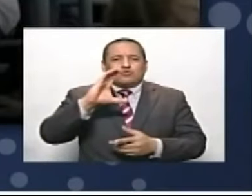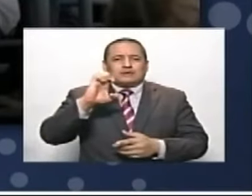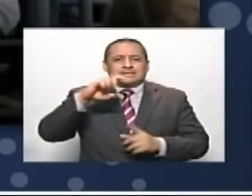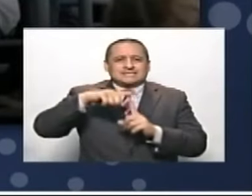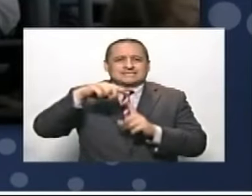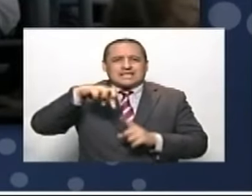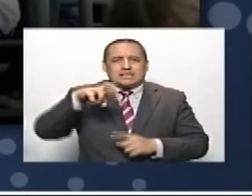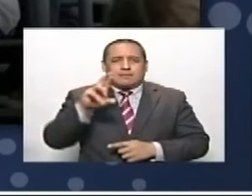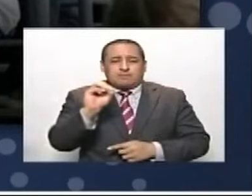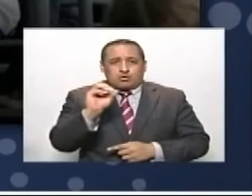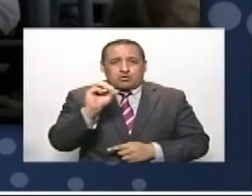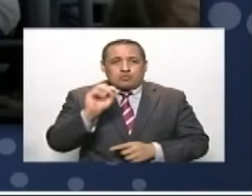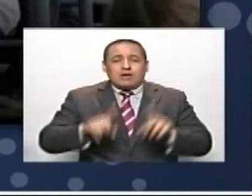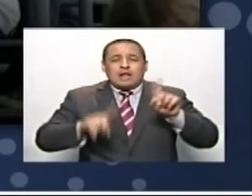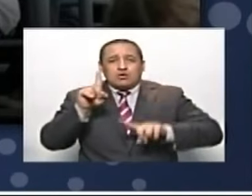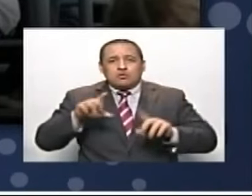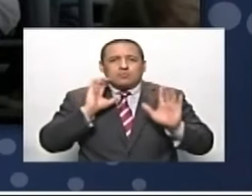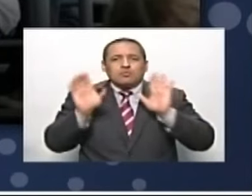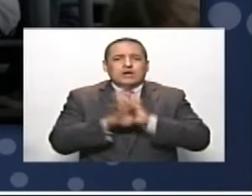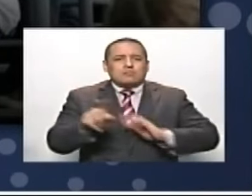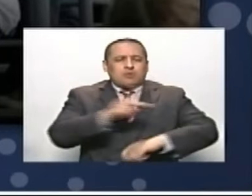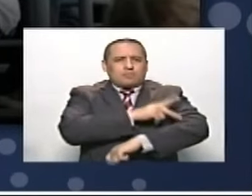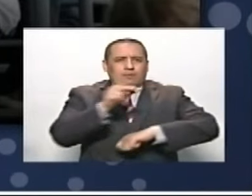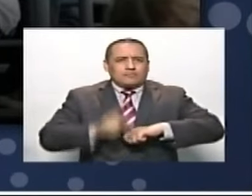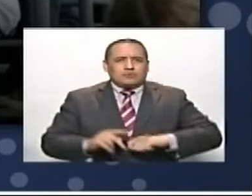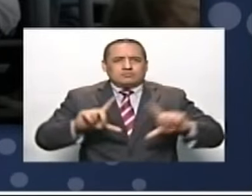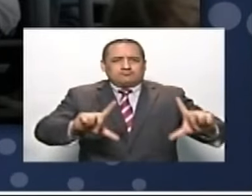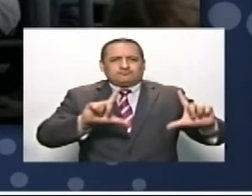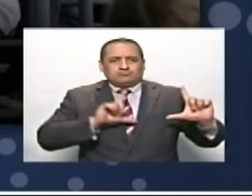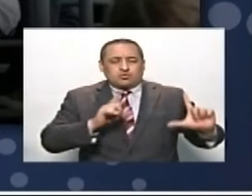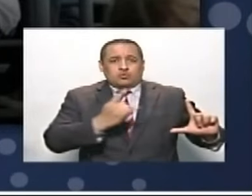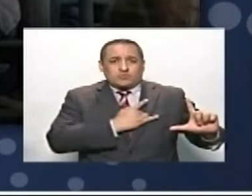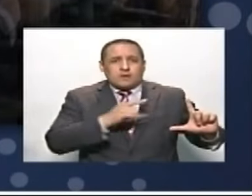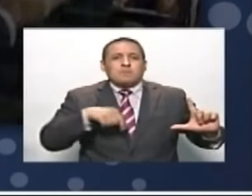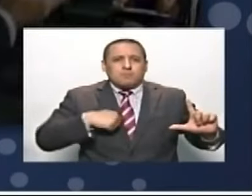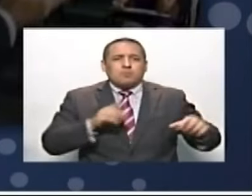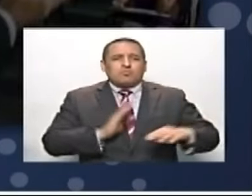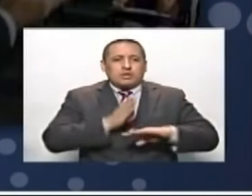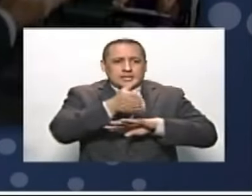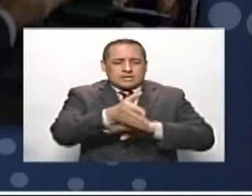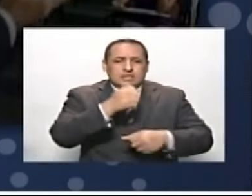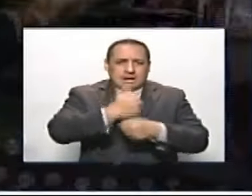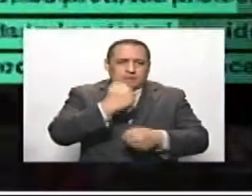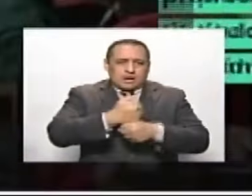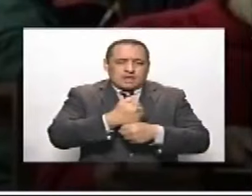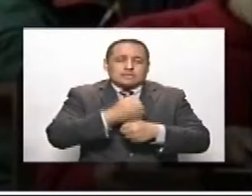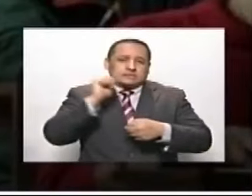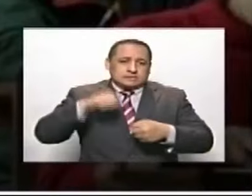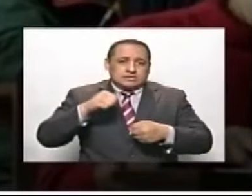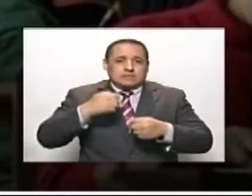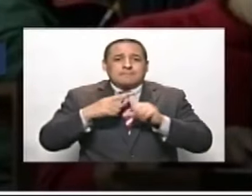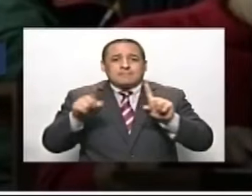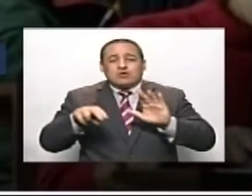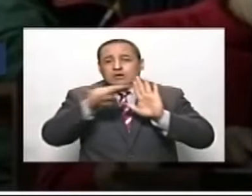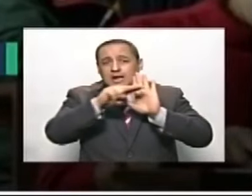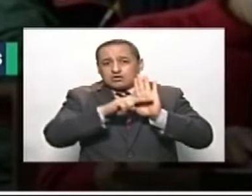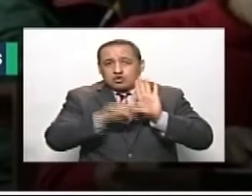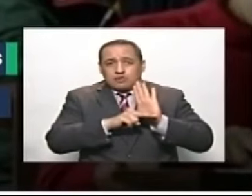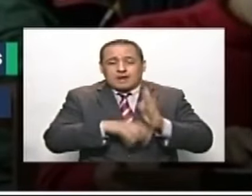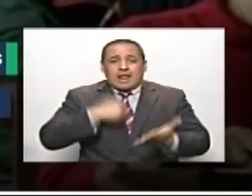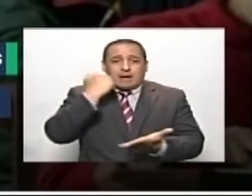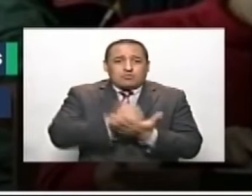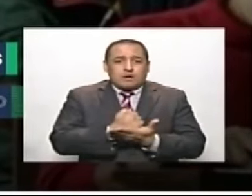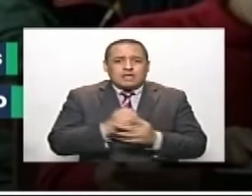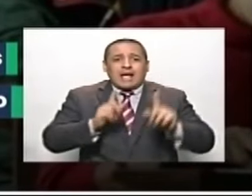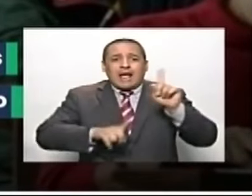centros de educación técnico-productiva, los profesionales titulados de universidad podrán ejercer la docencia. Según la norma